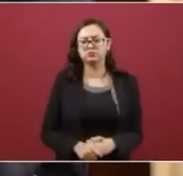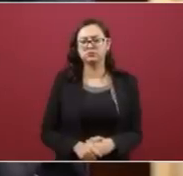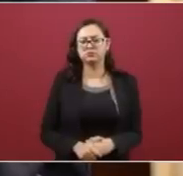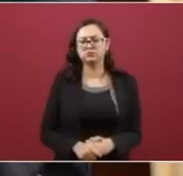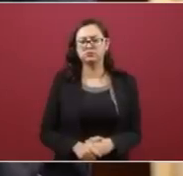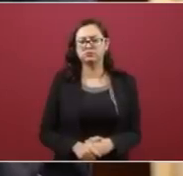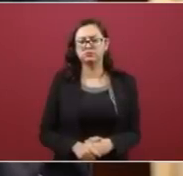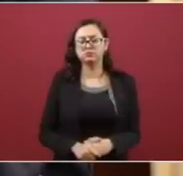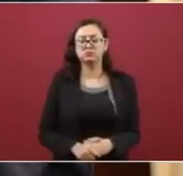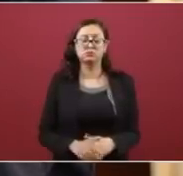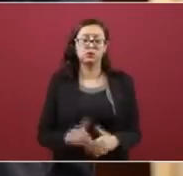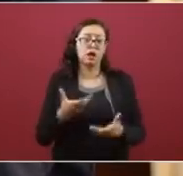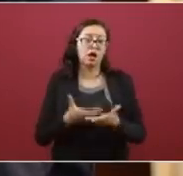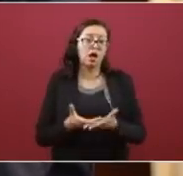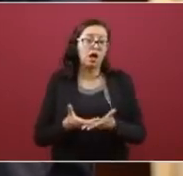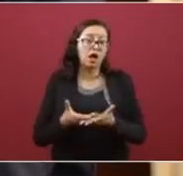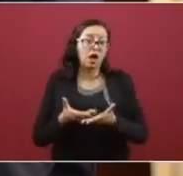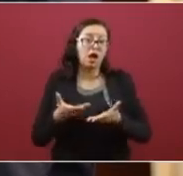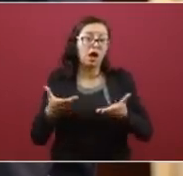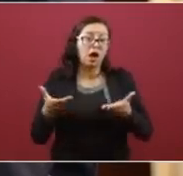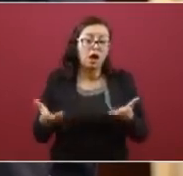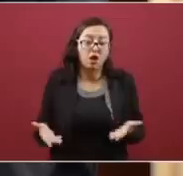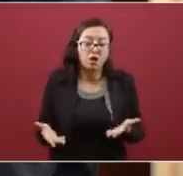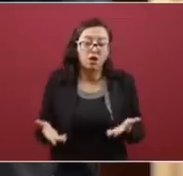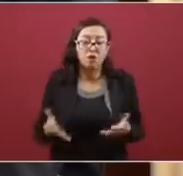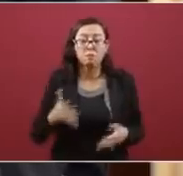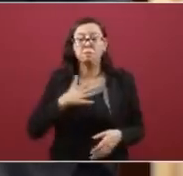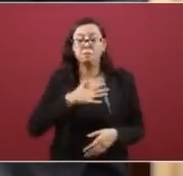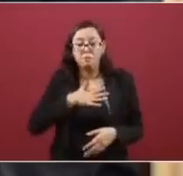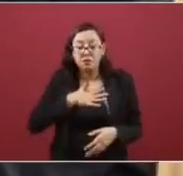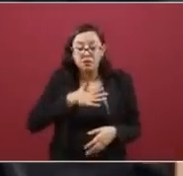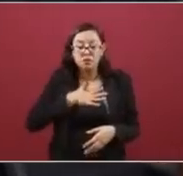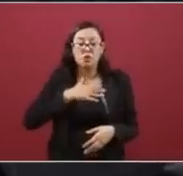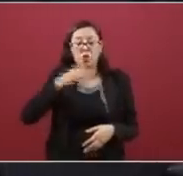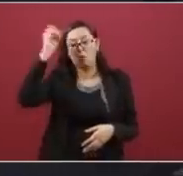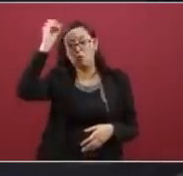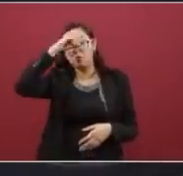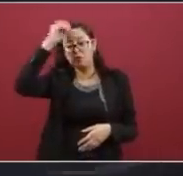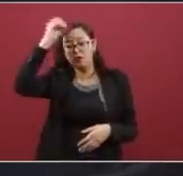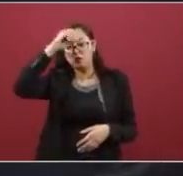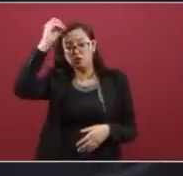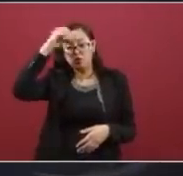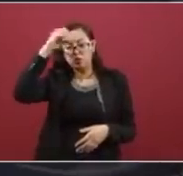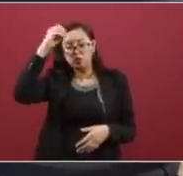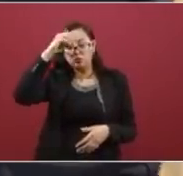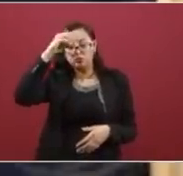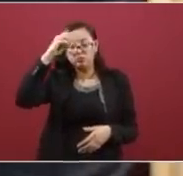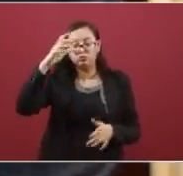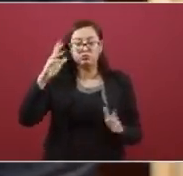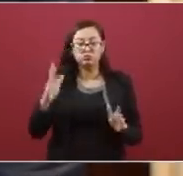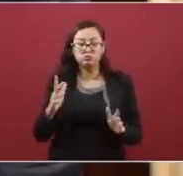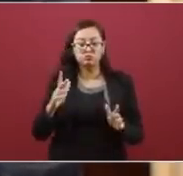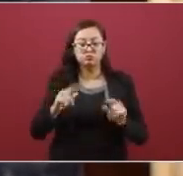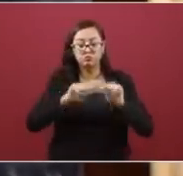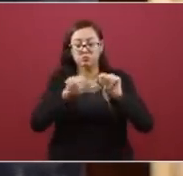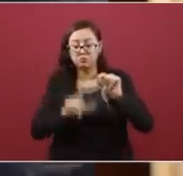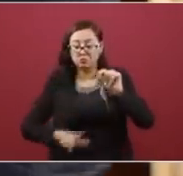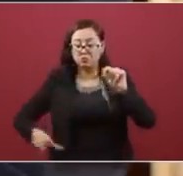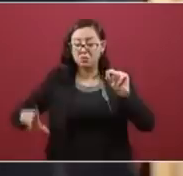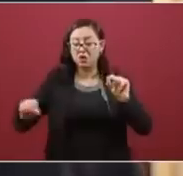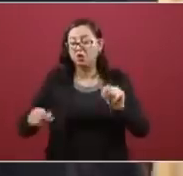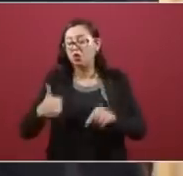me piden que opine sobre la situación en que va a estar el país,